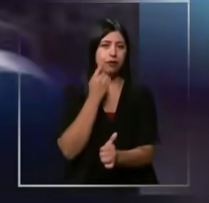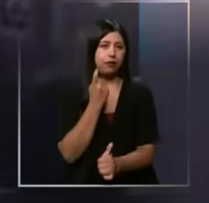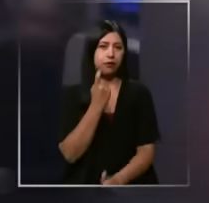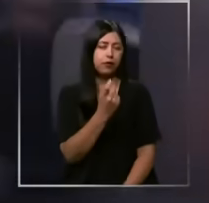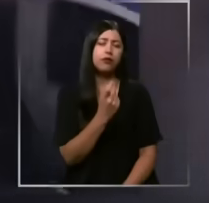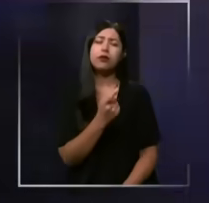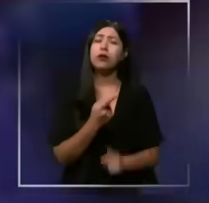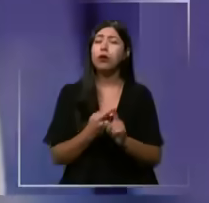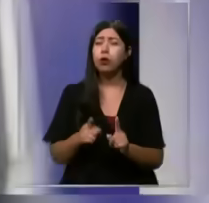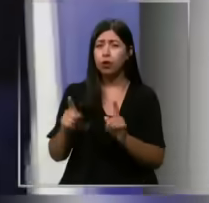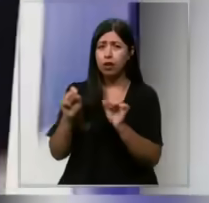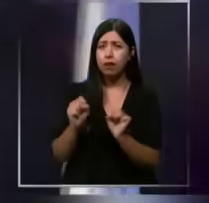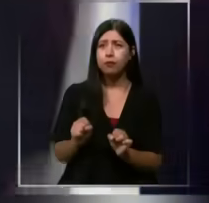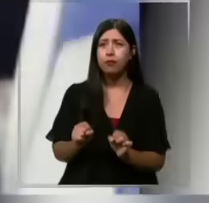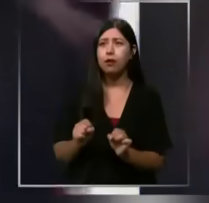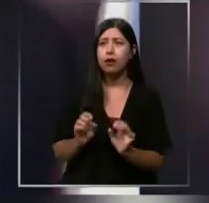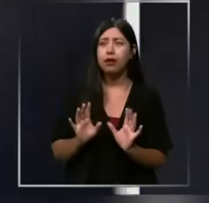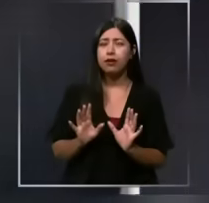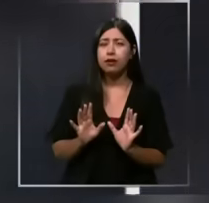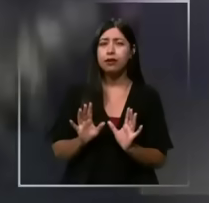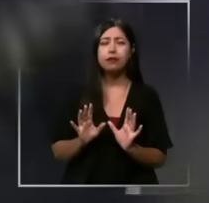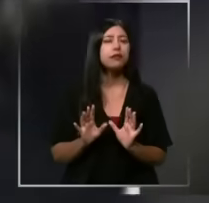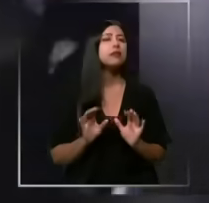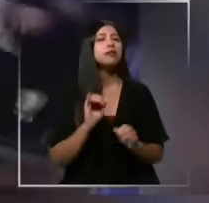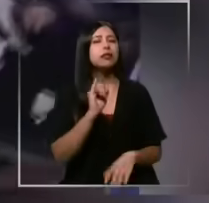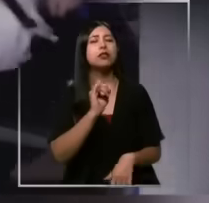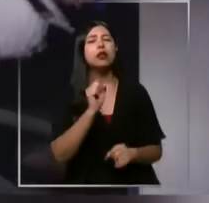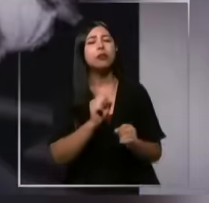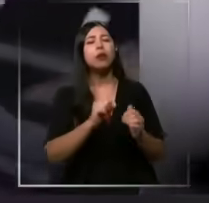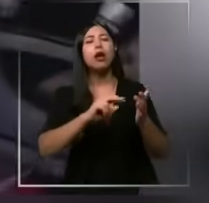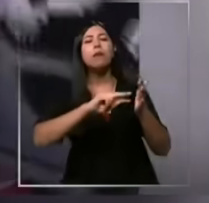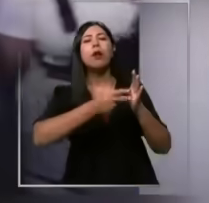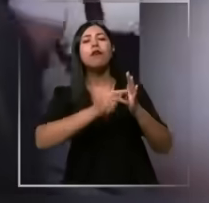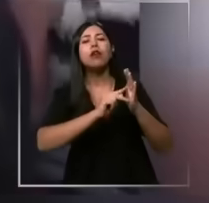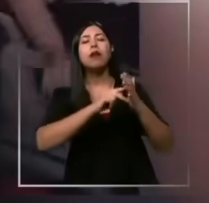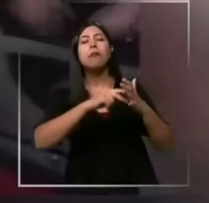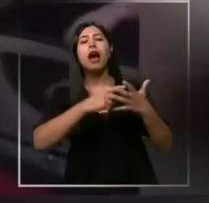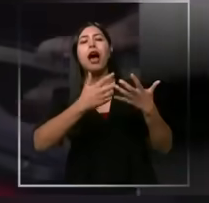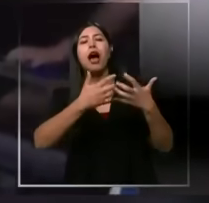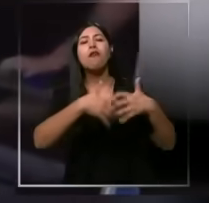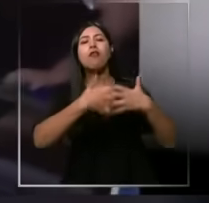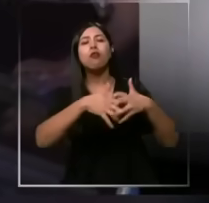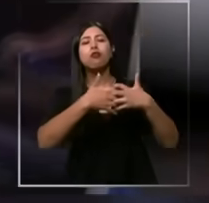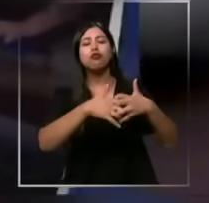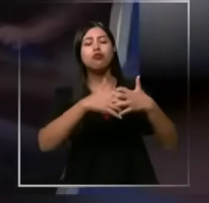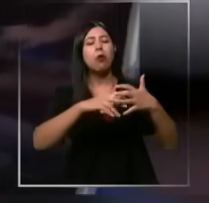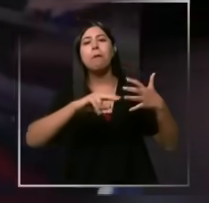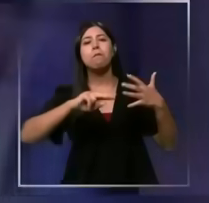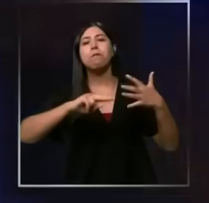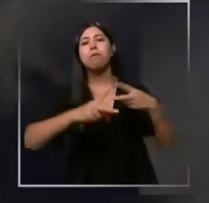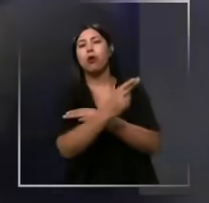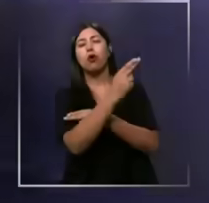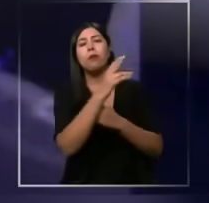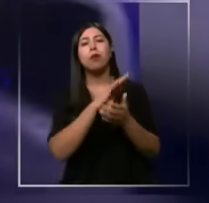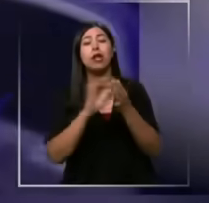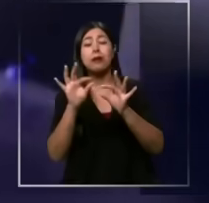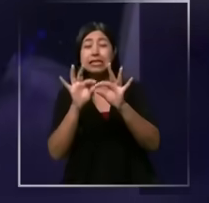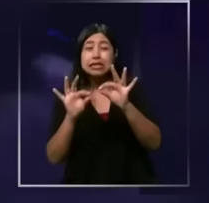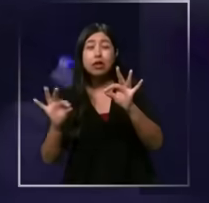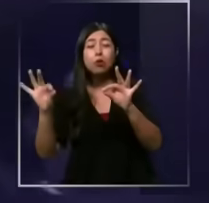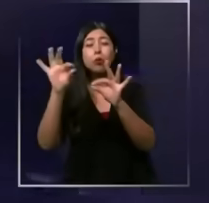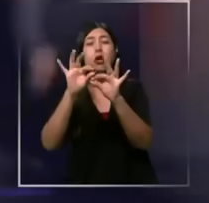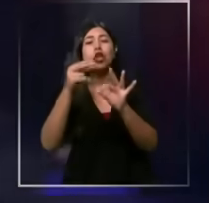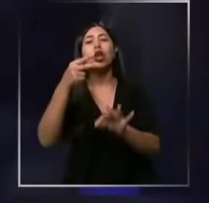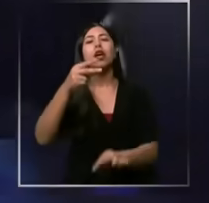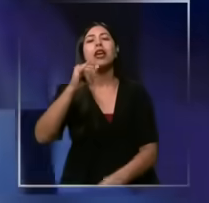¿Hay otra posibilidad, aparte de este cambio en las condiciones climáticas? Puede haber sido una falla técnica también. Puede haber sido, por ejemplo, un circuito hidráulico